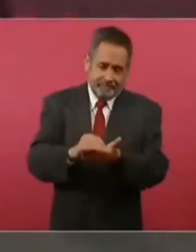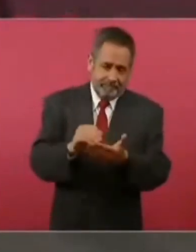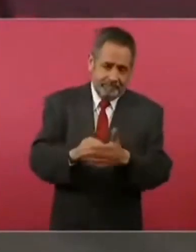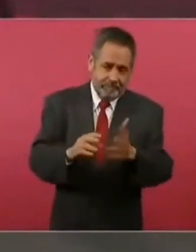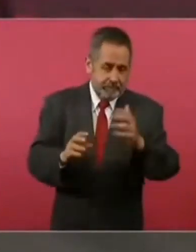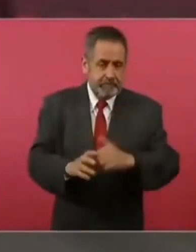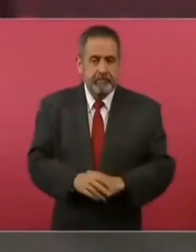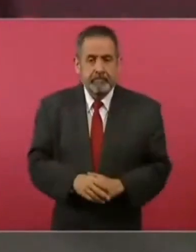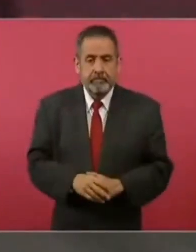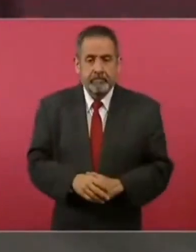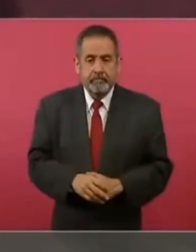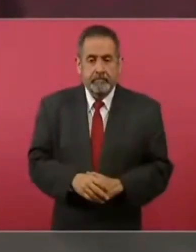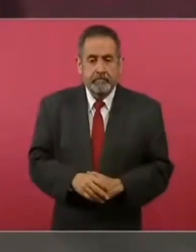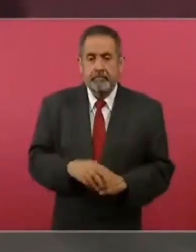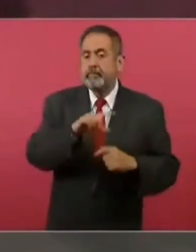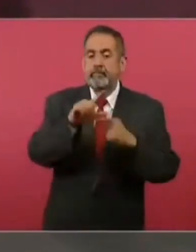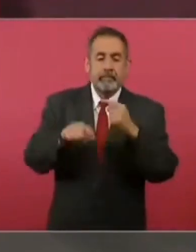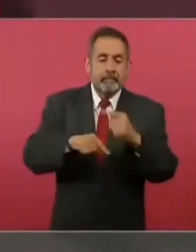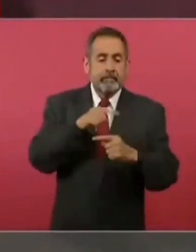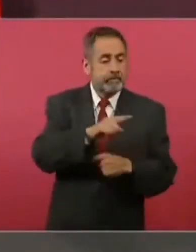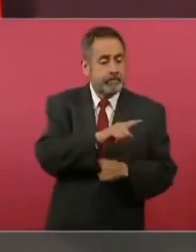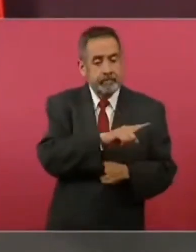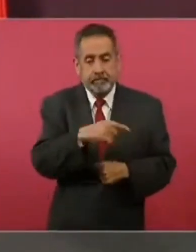Y luego Fox engaña